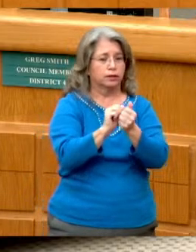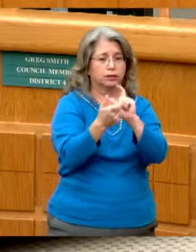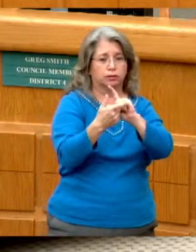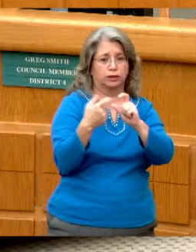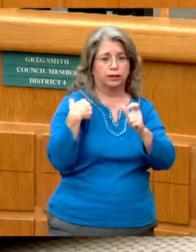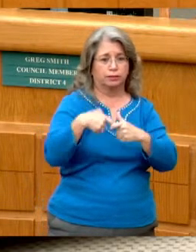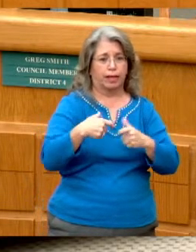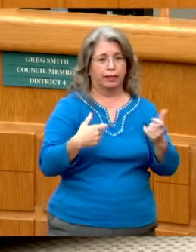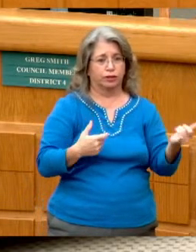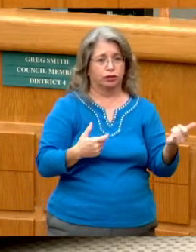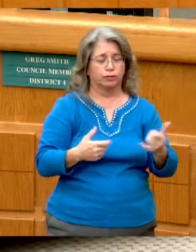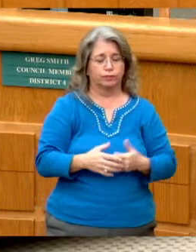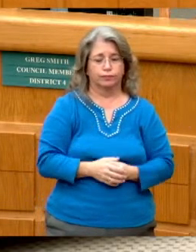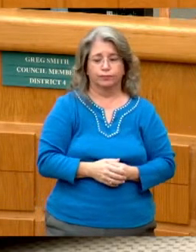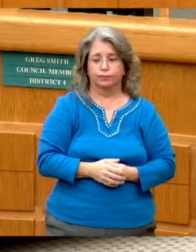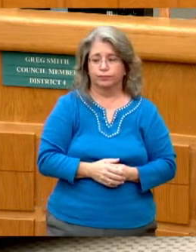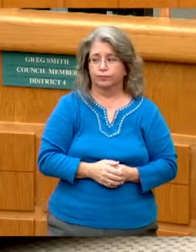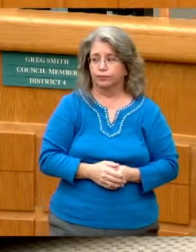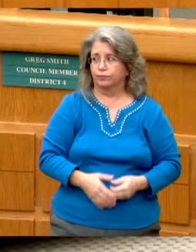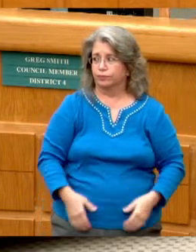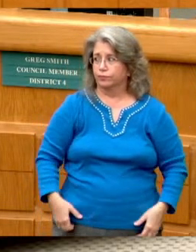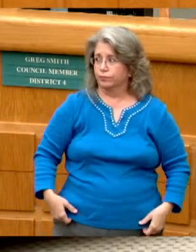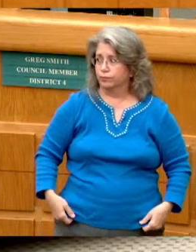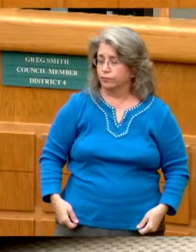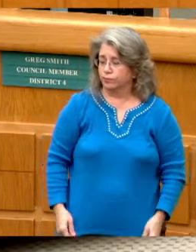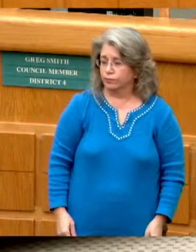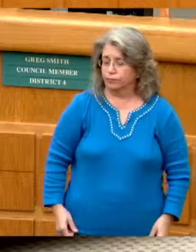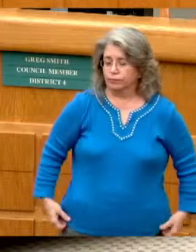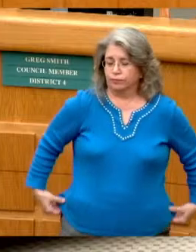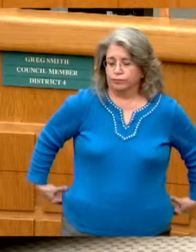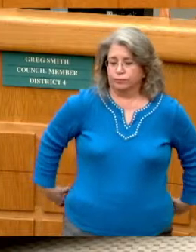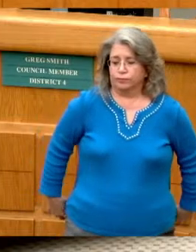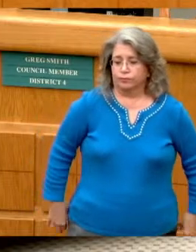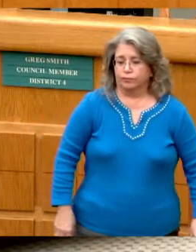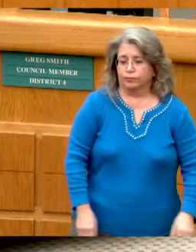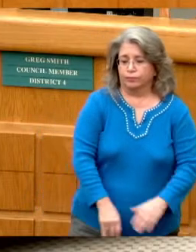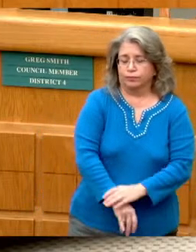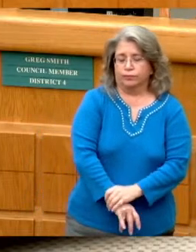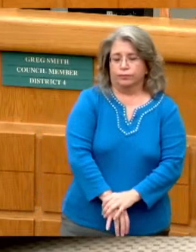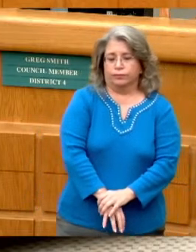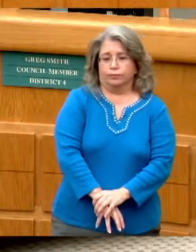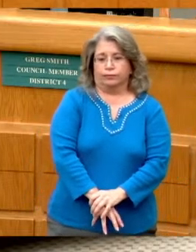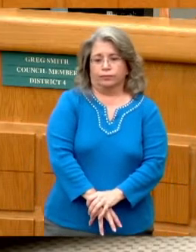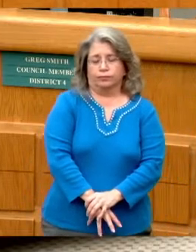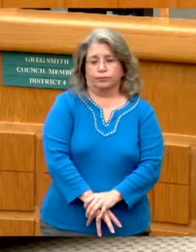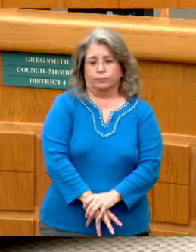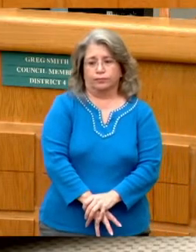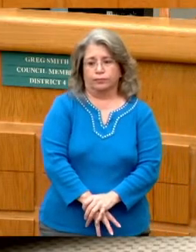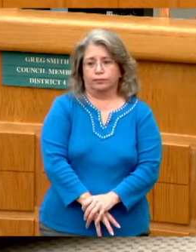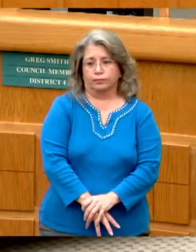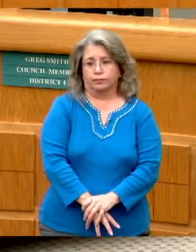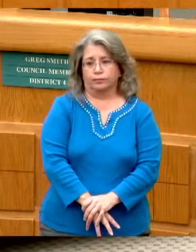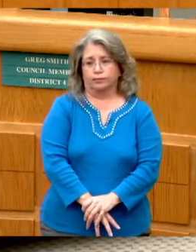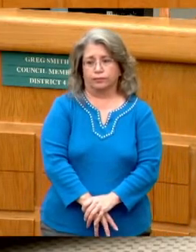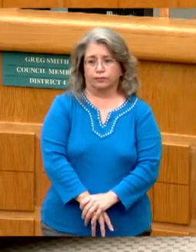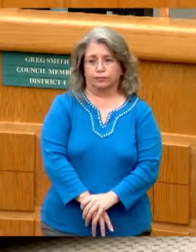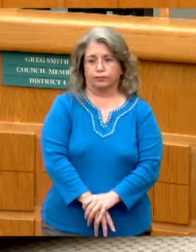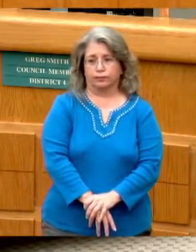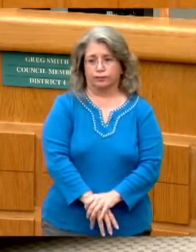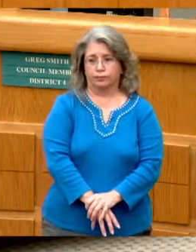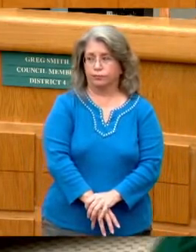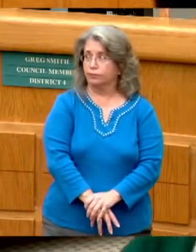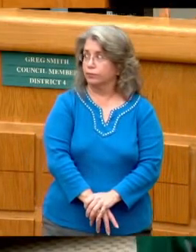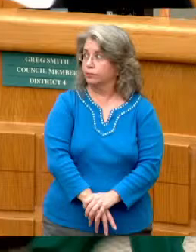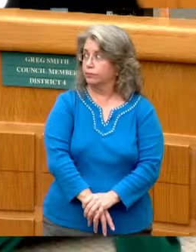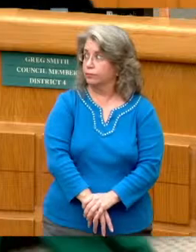Buenas tardes. Mi nombre es Bárbara Canales, juez del condado de Nueces. Lo prometimos y lo cumplimos. Las